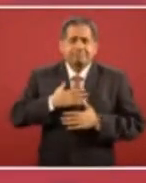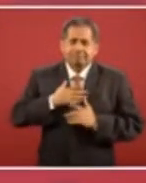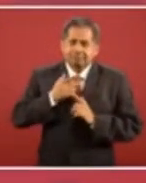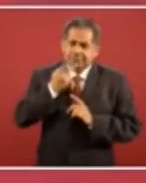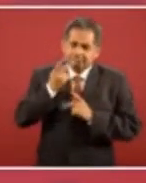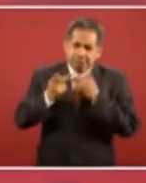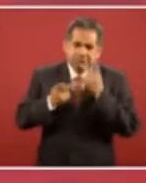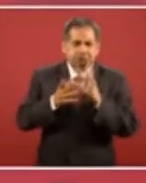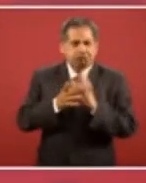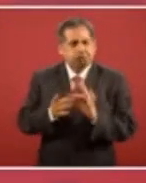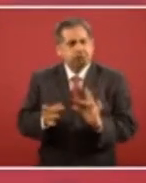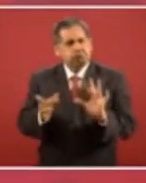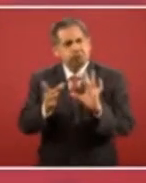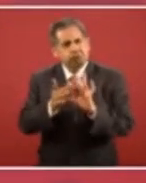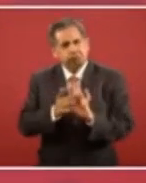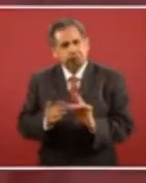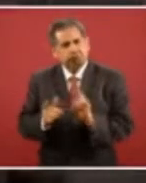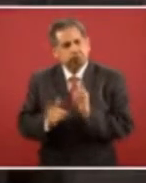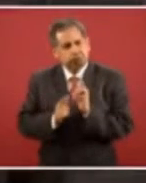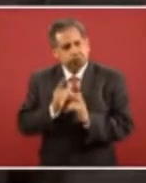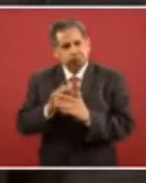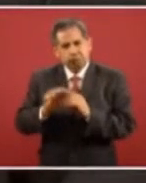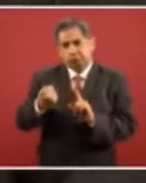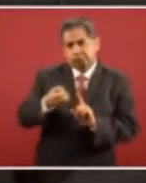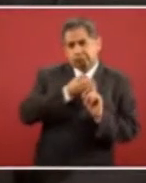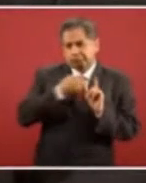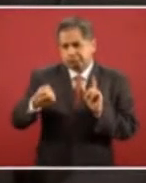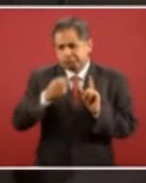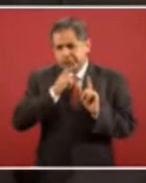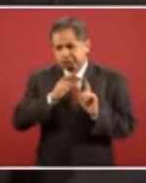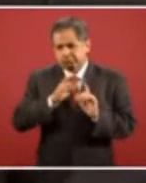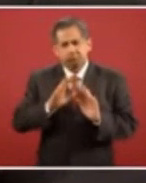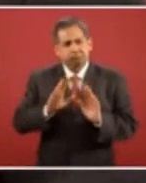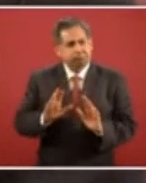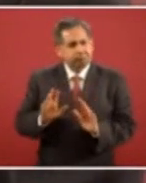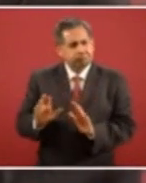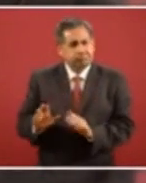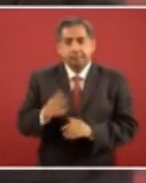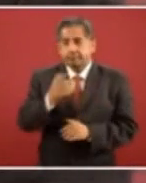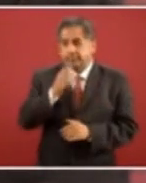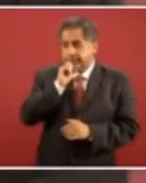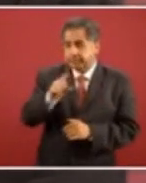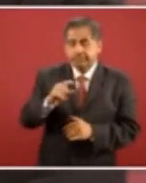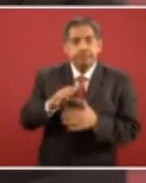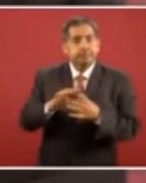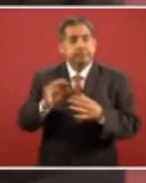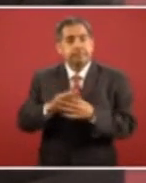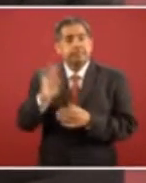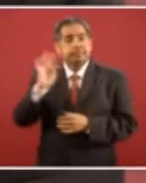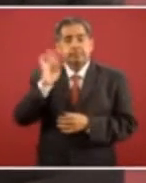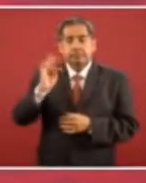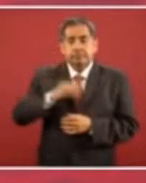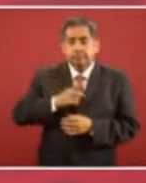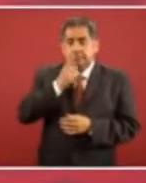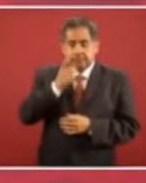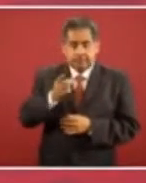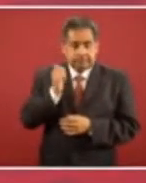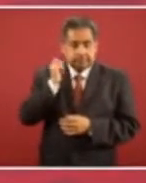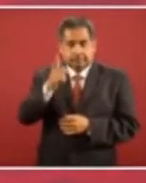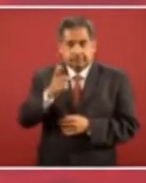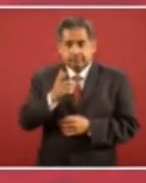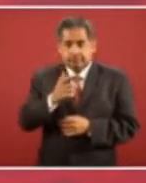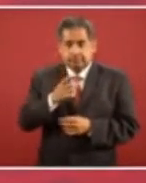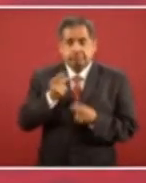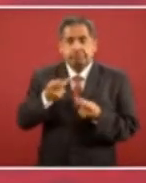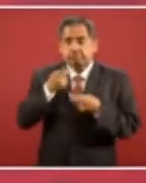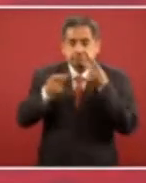despacio, no hablo de corrido. Pero además, imagínense que yo diga algo impropio por la